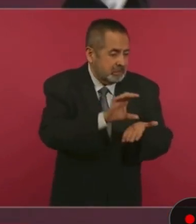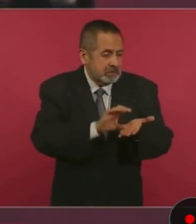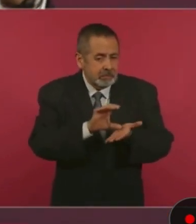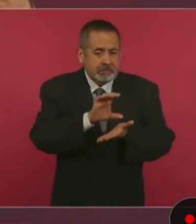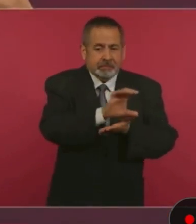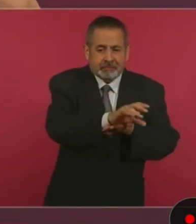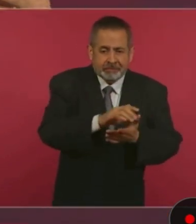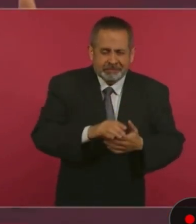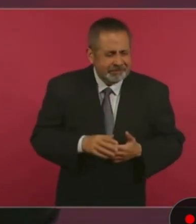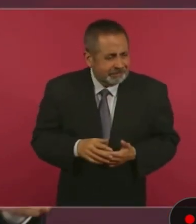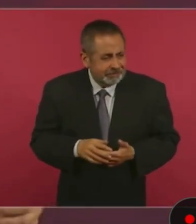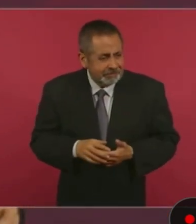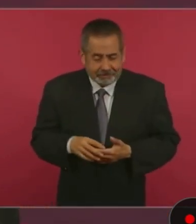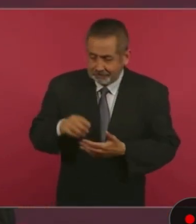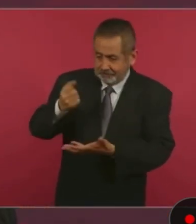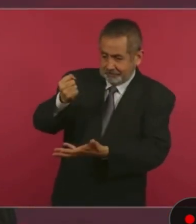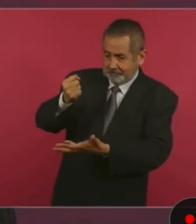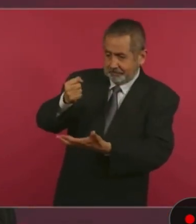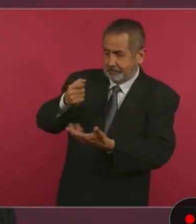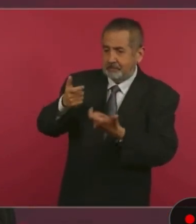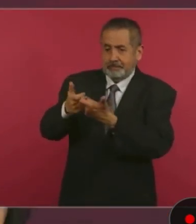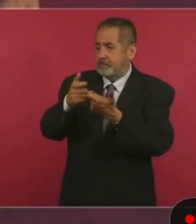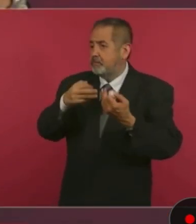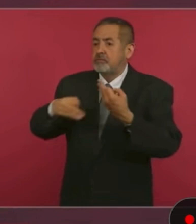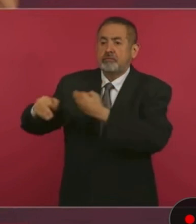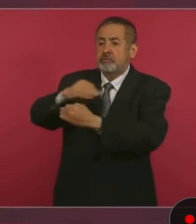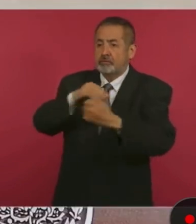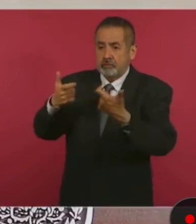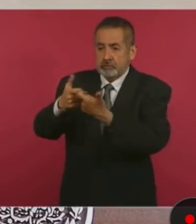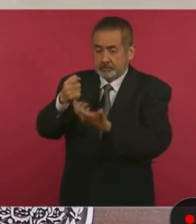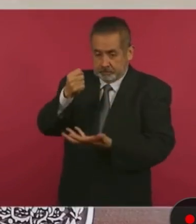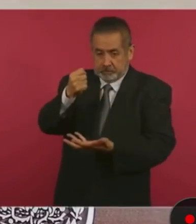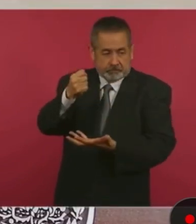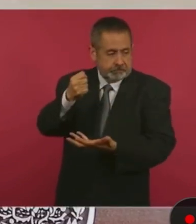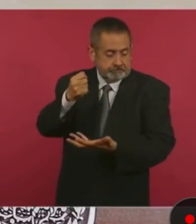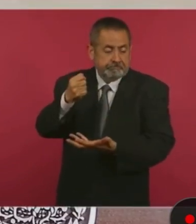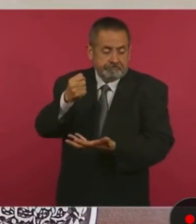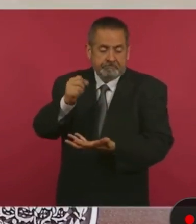del presupuesto público, que es dinero de todos.